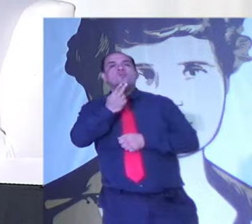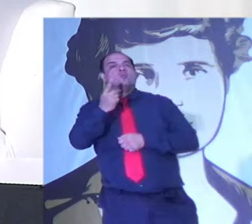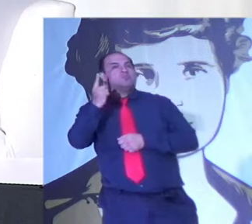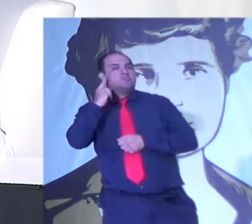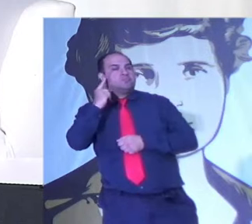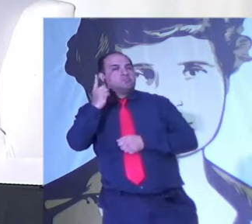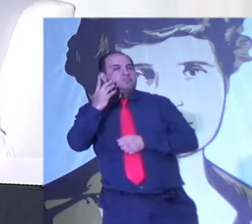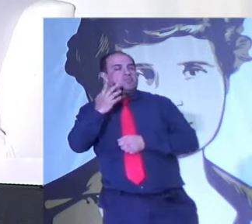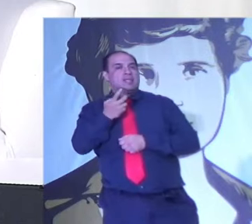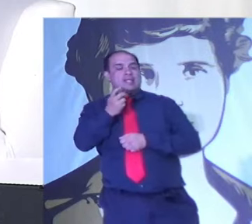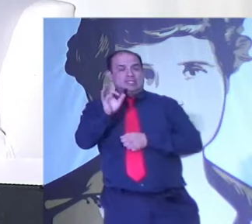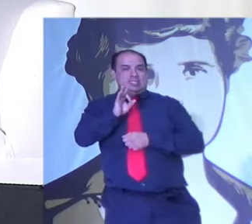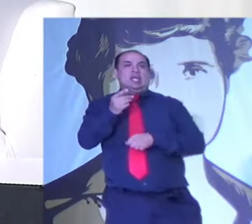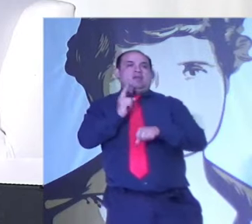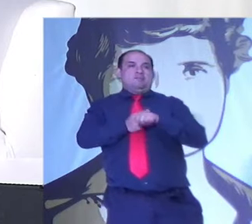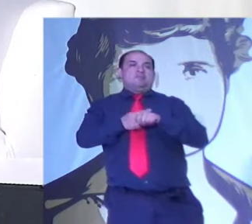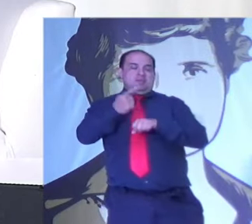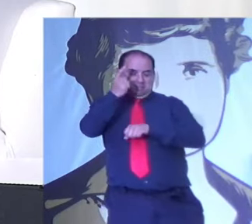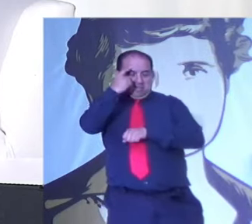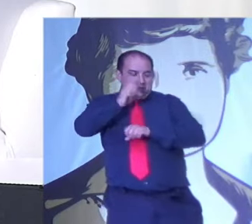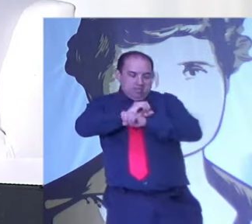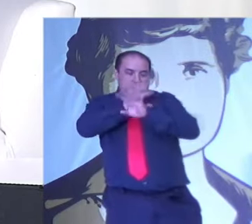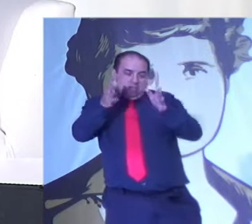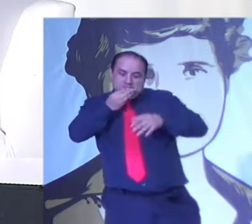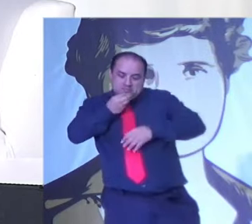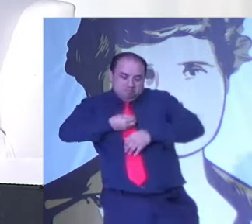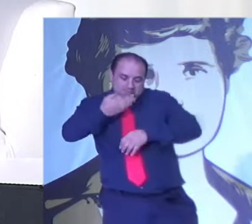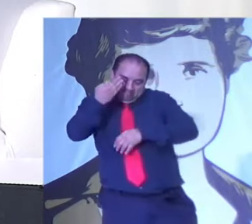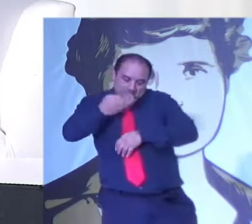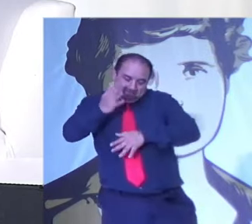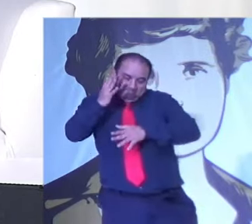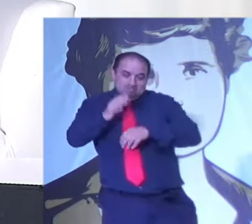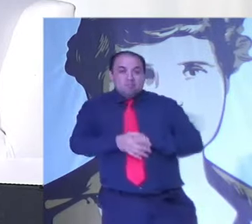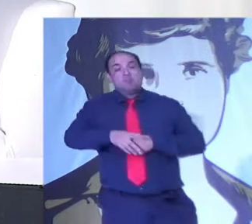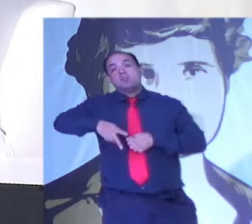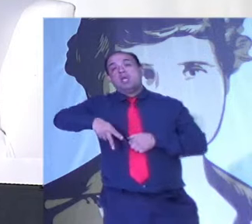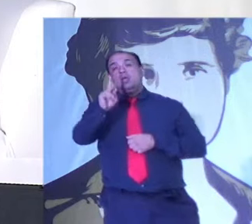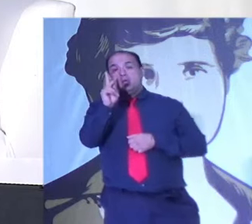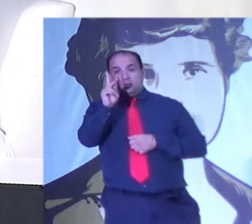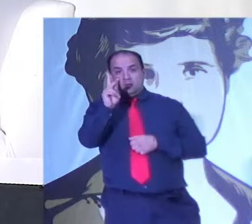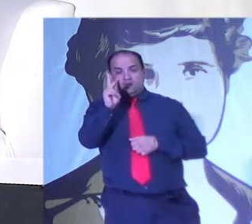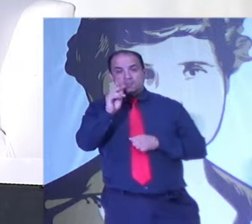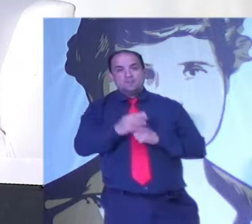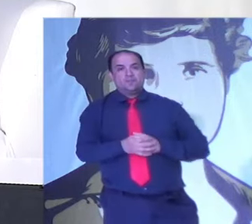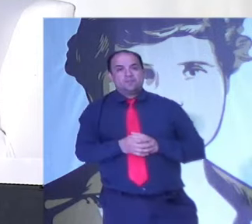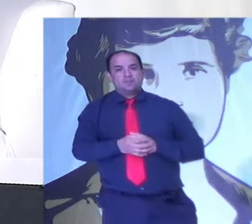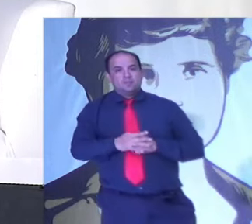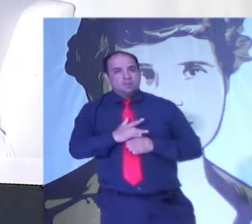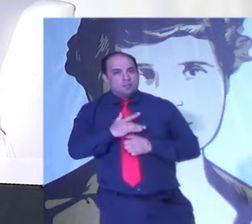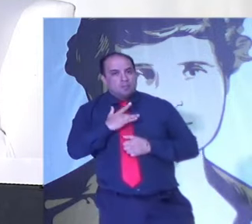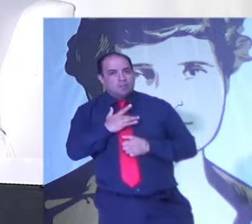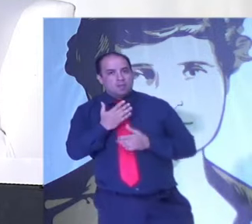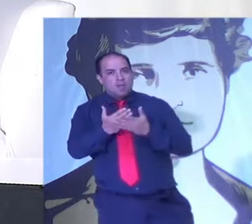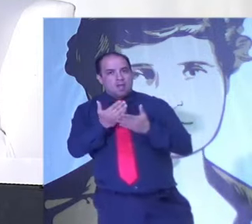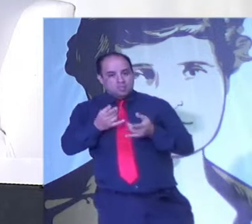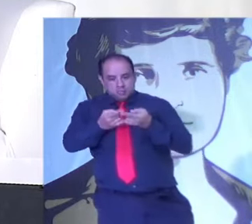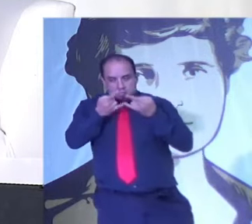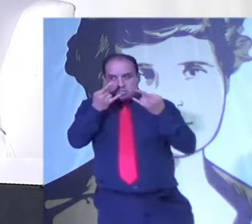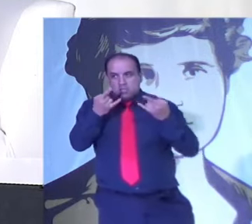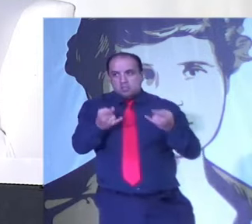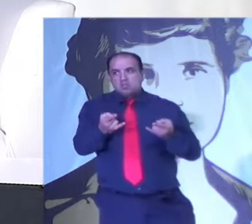podría ser una enfermedad mental, ¿no? Y por supuesto, bueno, ni modo, lo acepto, ¿no? Pero siento yo que antes que la historia